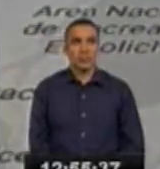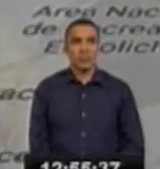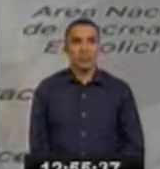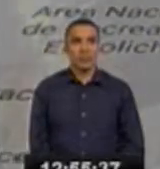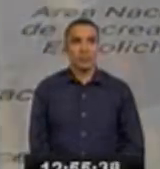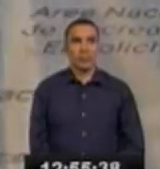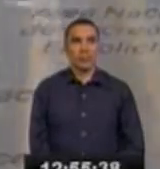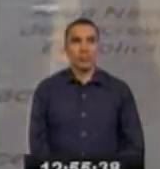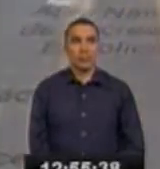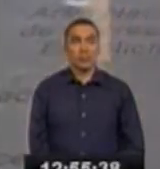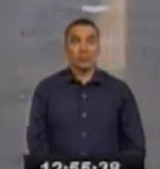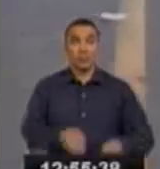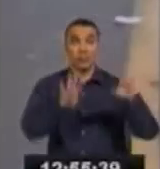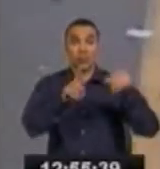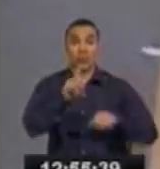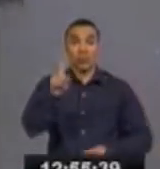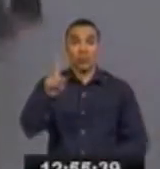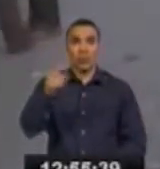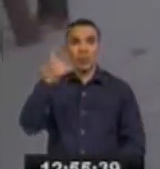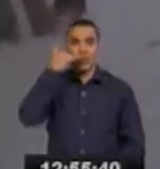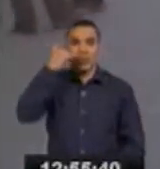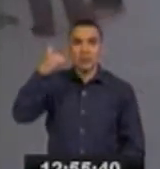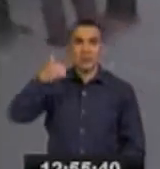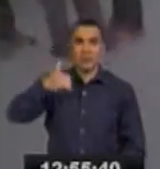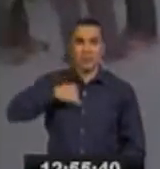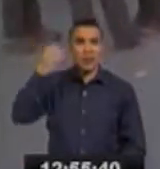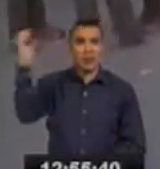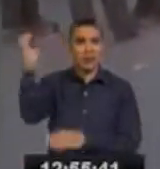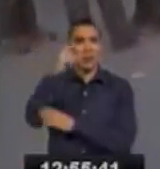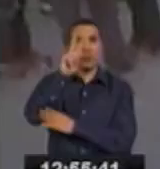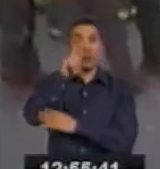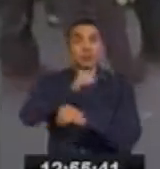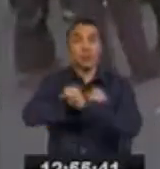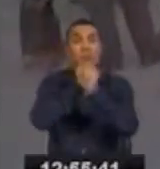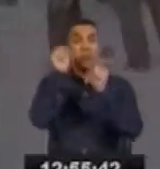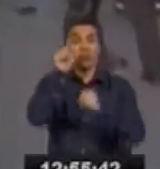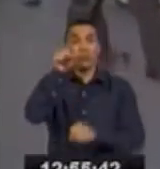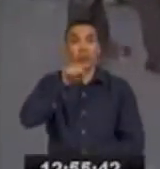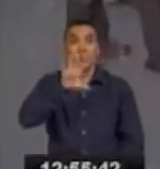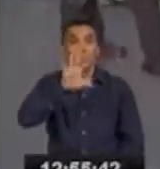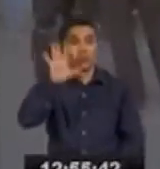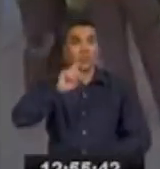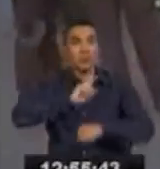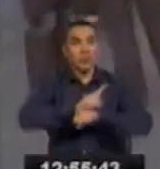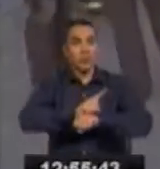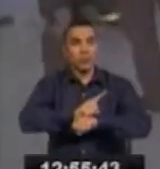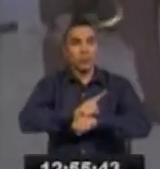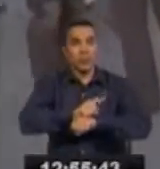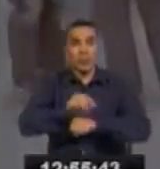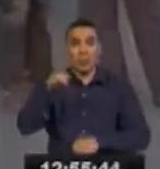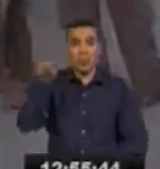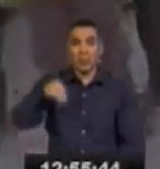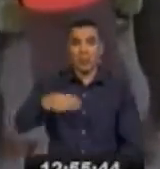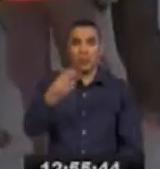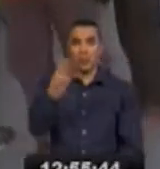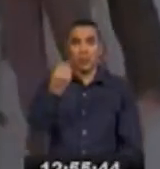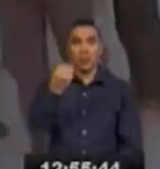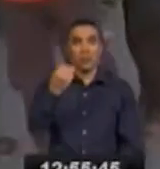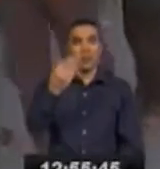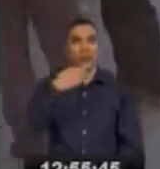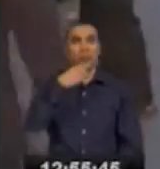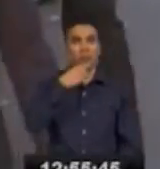el eco 911 recibió la llamada de emergencia a las 12 de la mañana con 55 minutos de este martes 14 de agosto